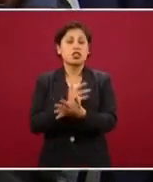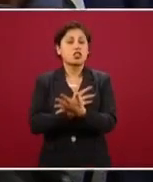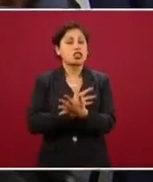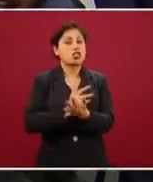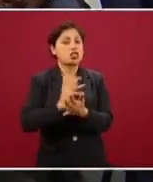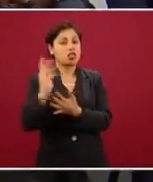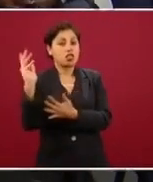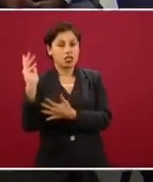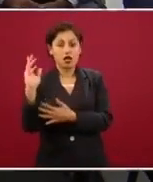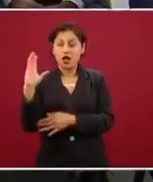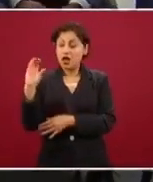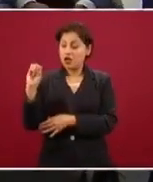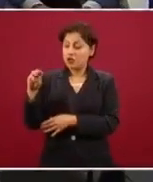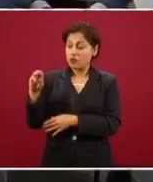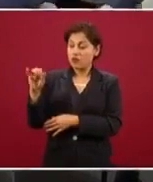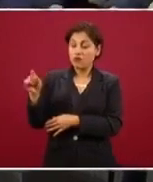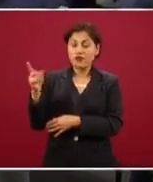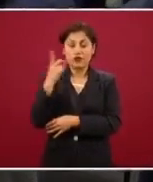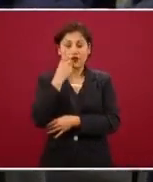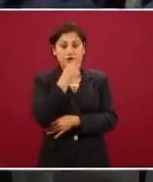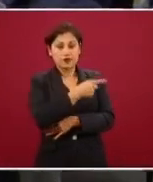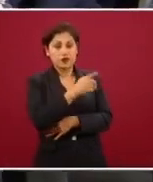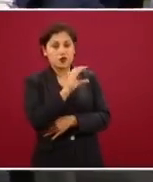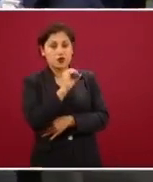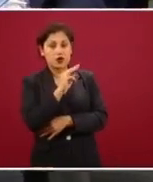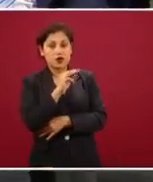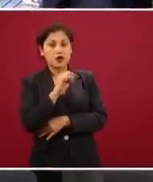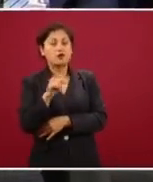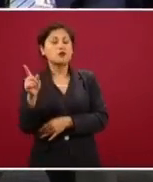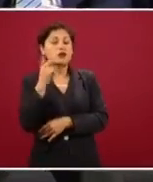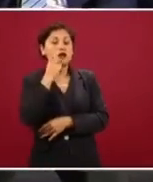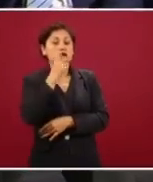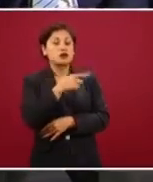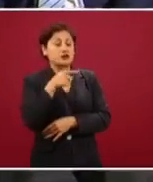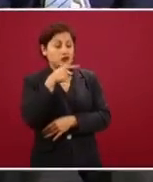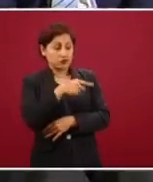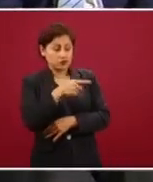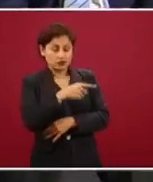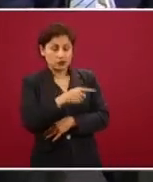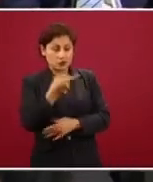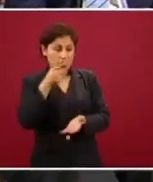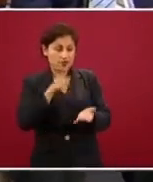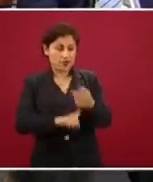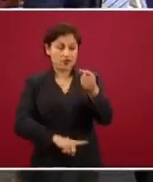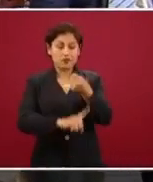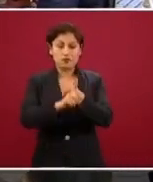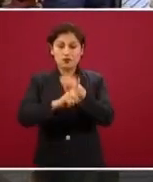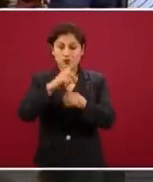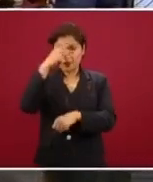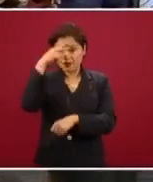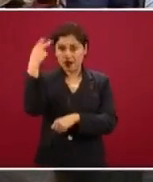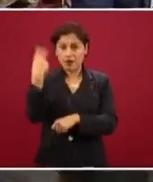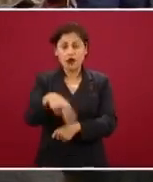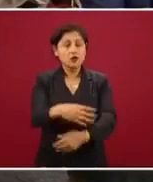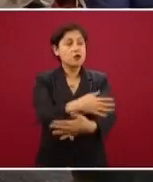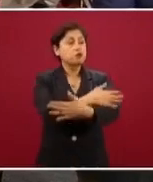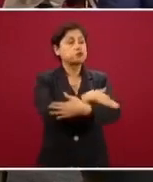a Ocampo que él iba a resolver los problemas de México, ¿sí?, con abrazos,